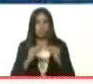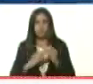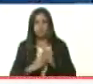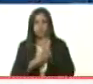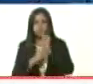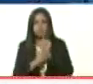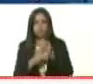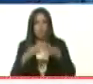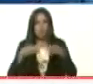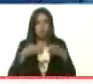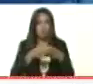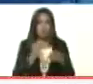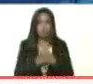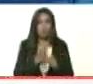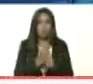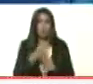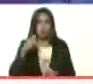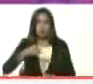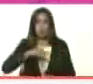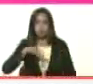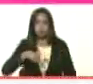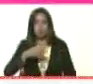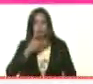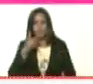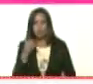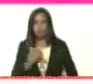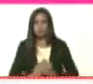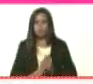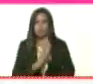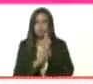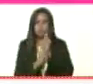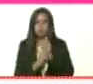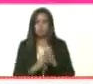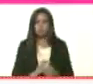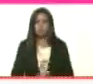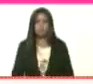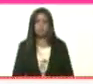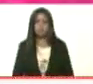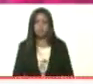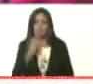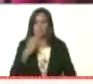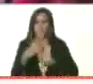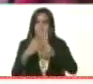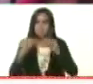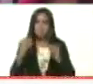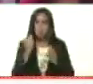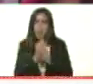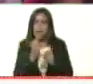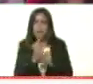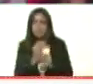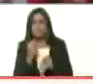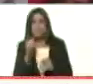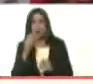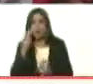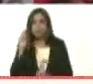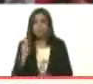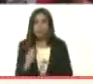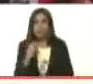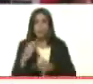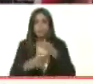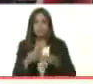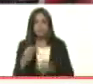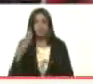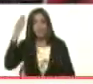clase trabajadora. Hoy tenemos la mejor dirigencia al frente de esta tarea de crear